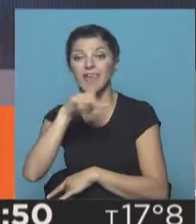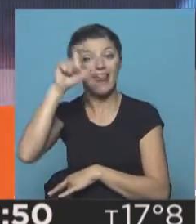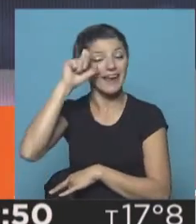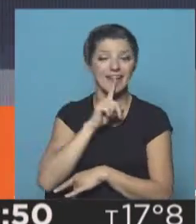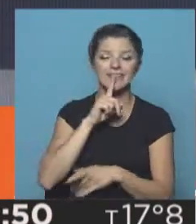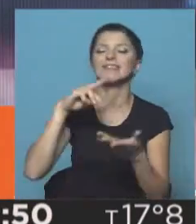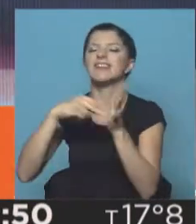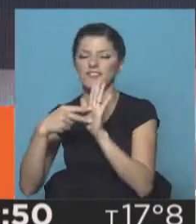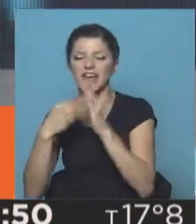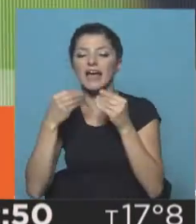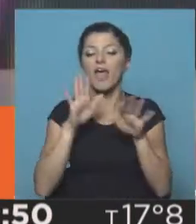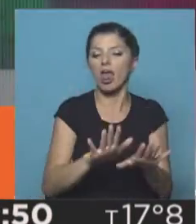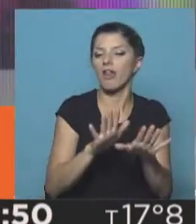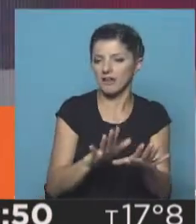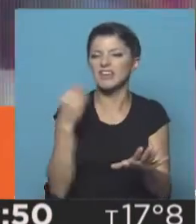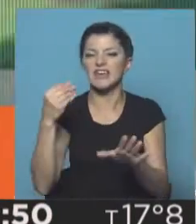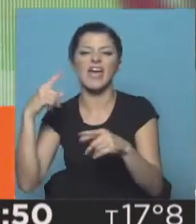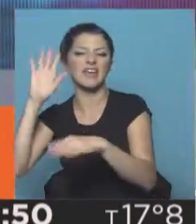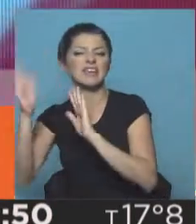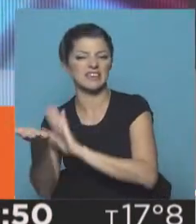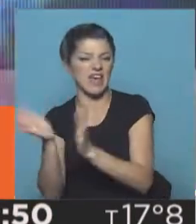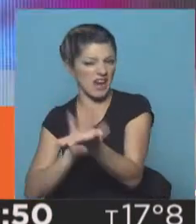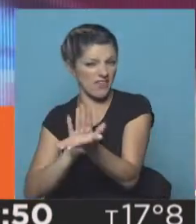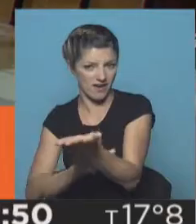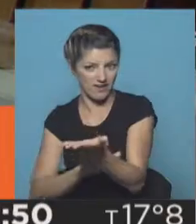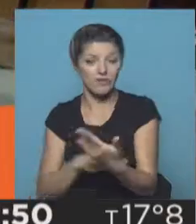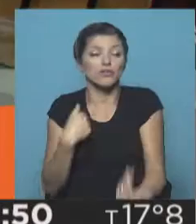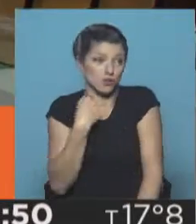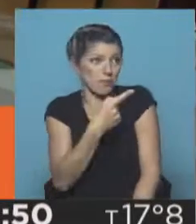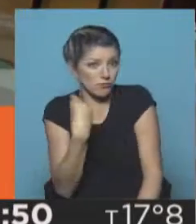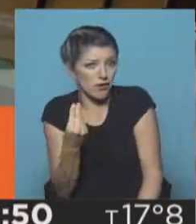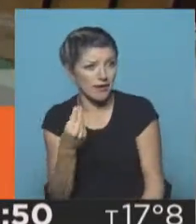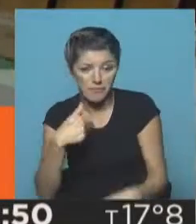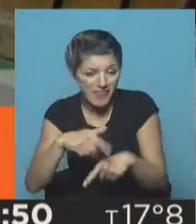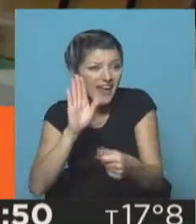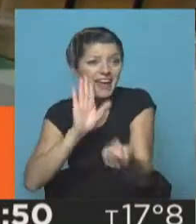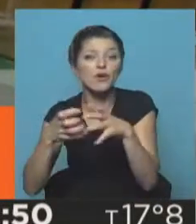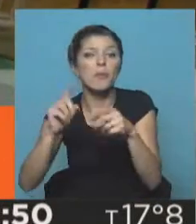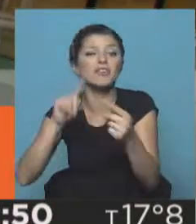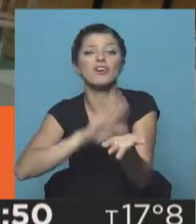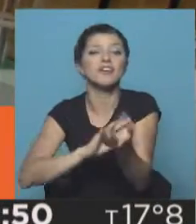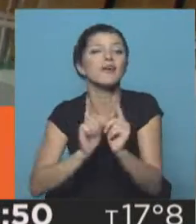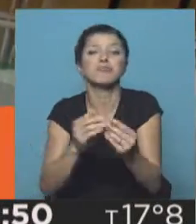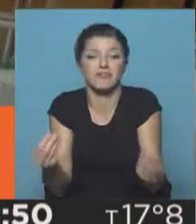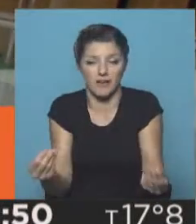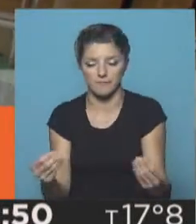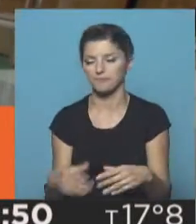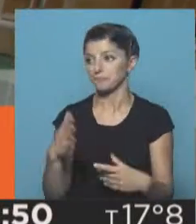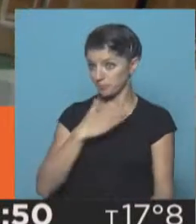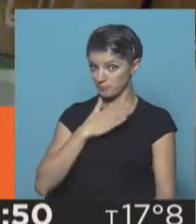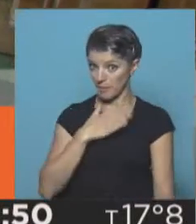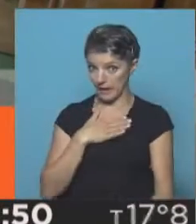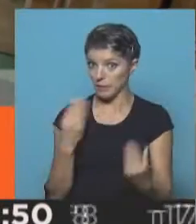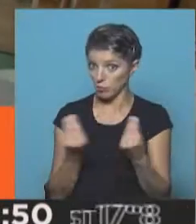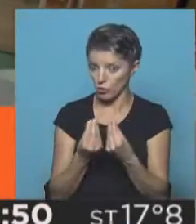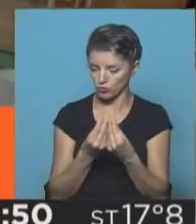izquierda. Claro. Entonces la pregunta hoy para América Latina es ¿qué queda de la izquierda? Mira, yo creo que queda bastante. Por lo siguiente, puede parecer un